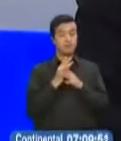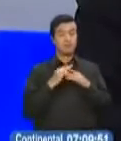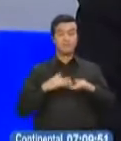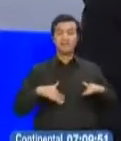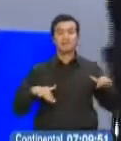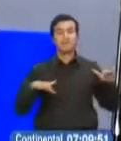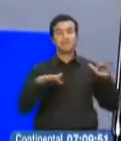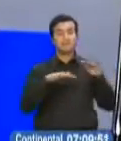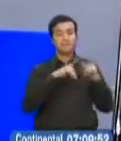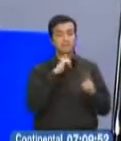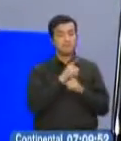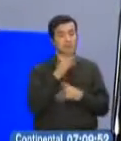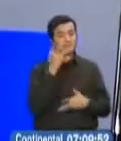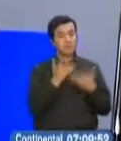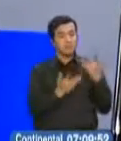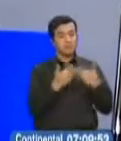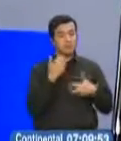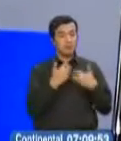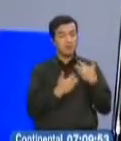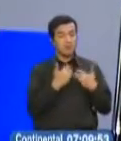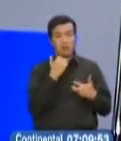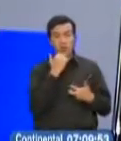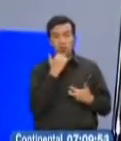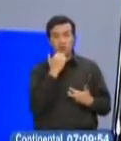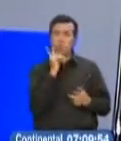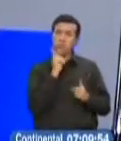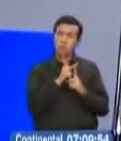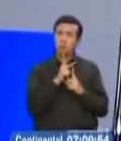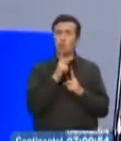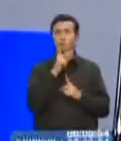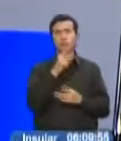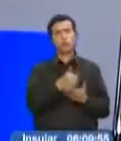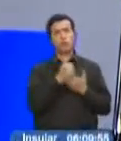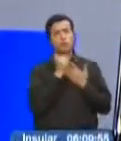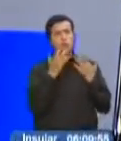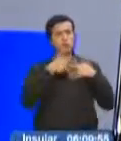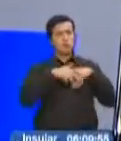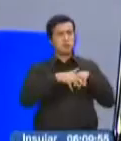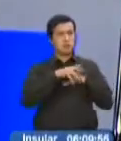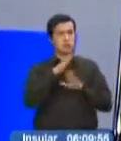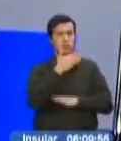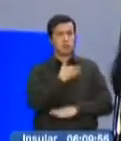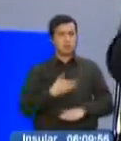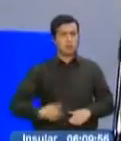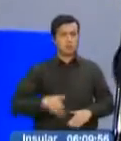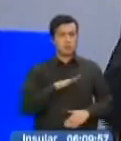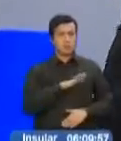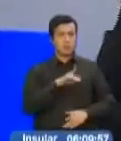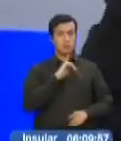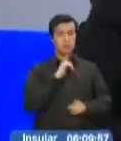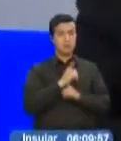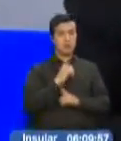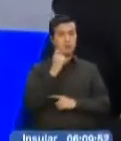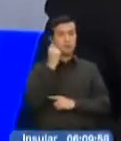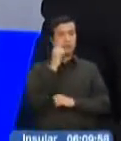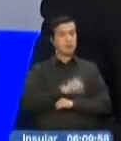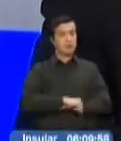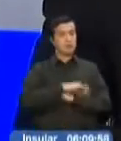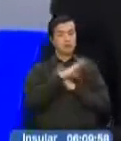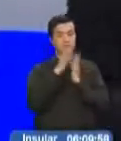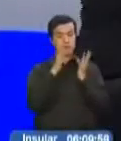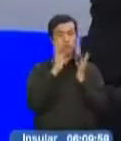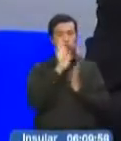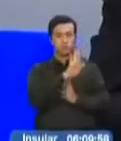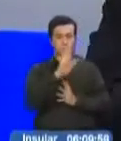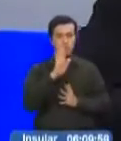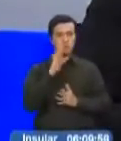región, ¿podría ser un eje integrador? ¿Podría ser un eje de toma de conciencia de los líderes para ya ir concretando cosas, para